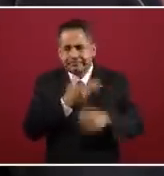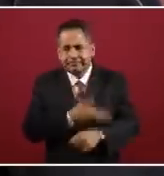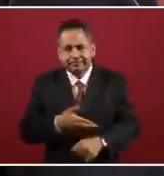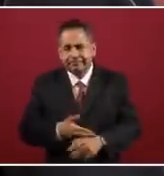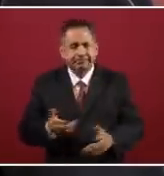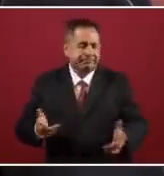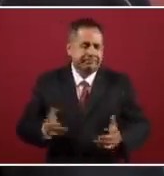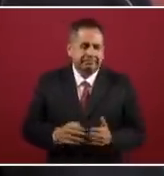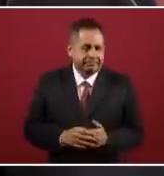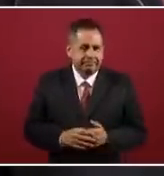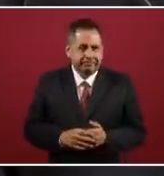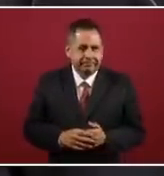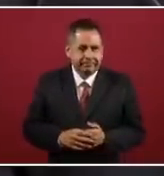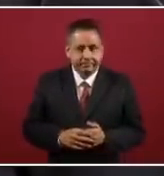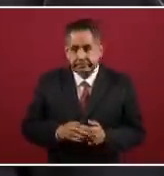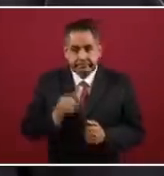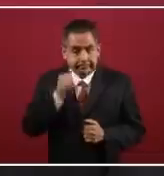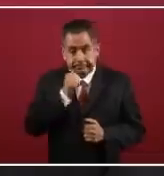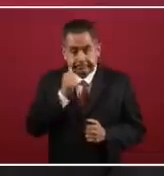por lo general